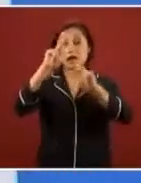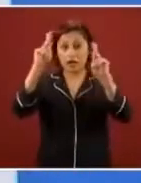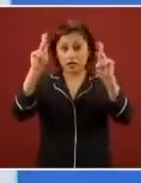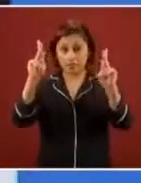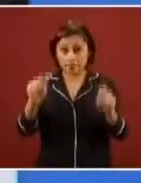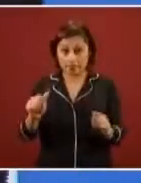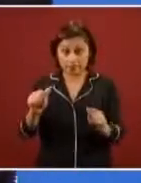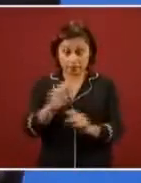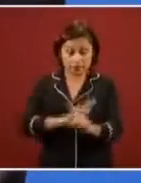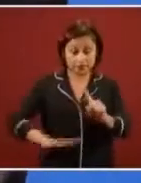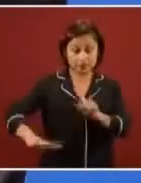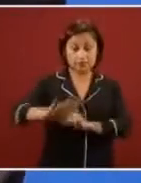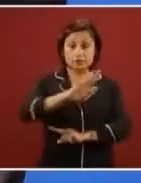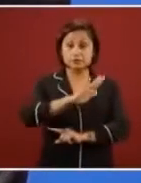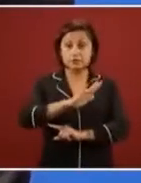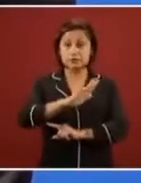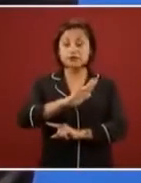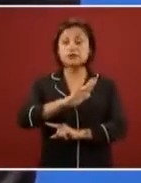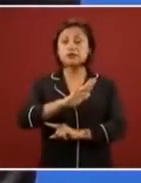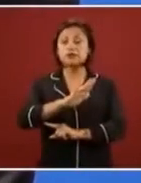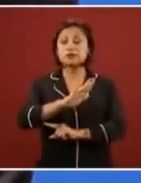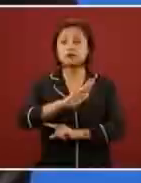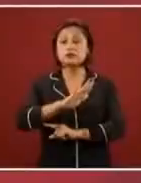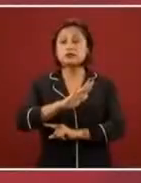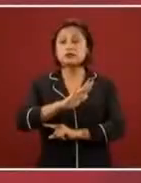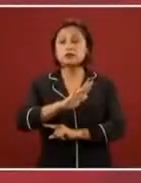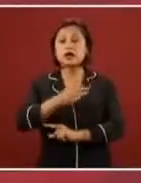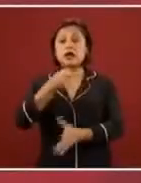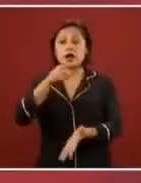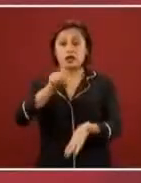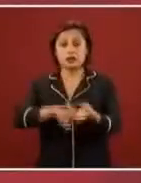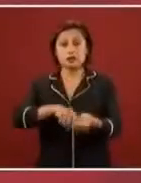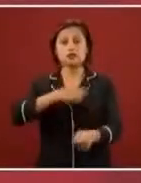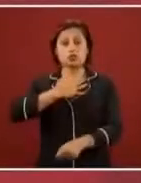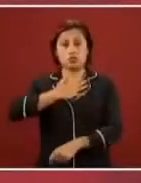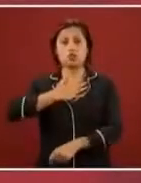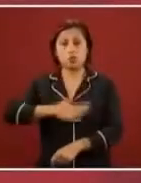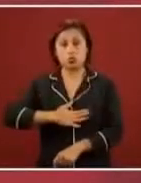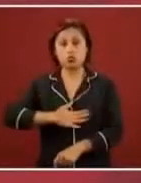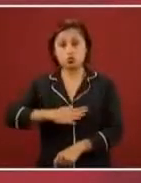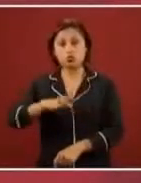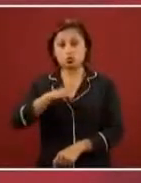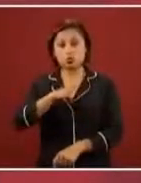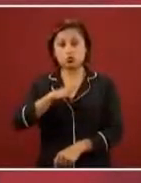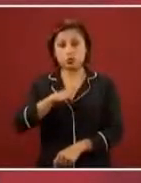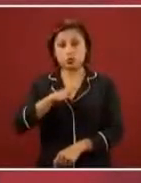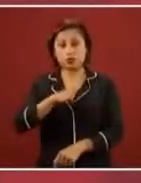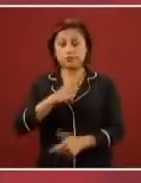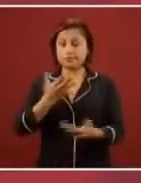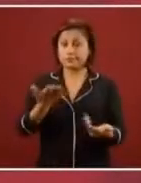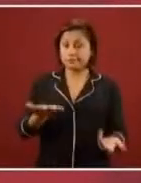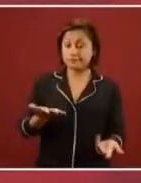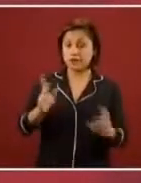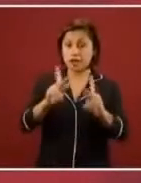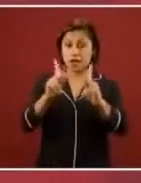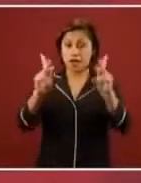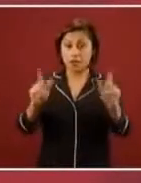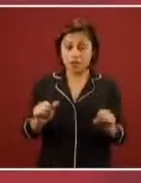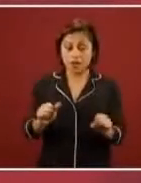esta es fruto de la justicia, la paz es fruto de la justicia.